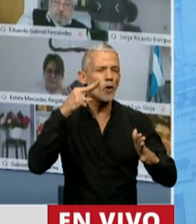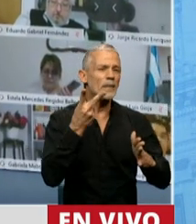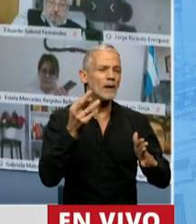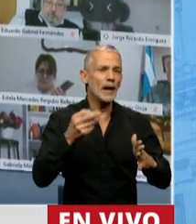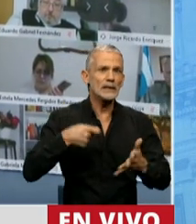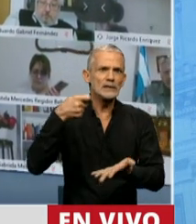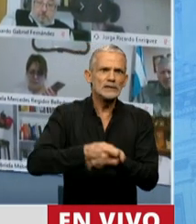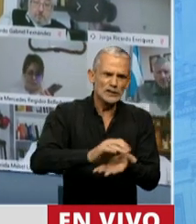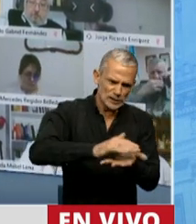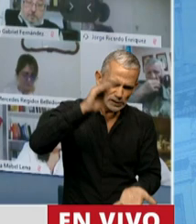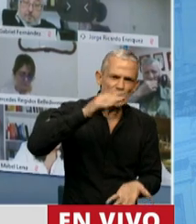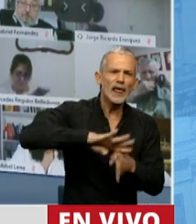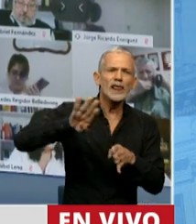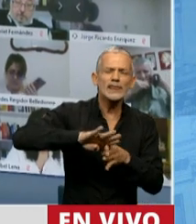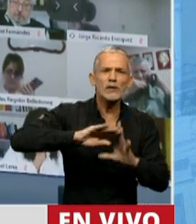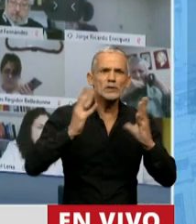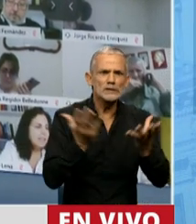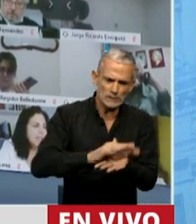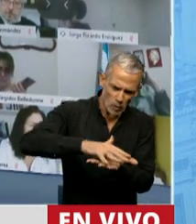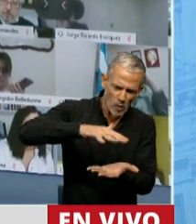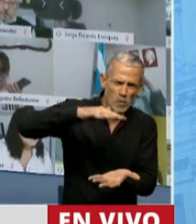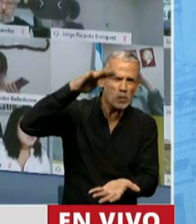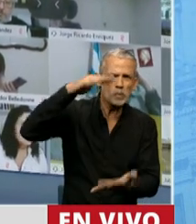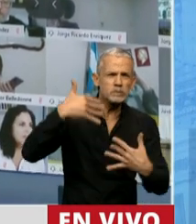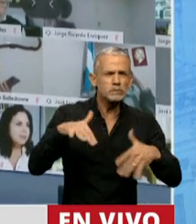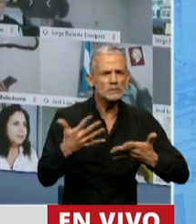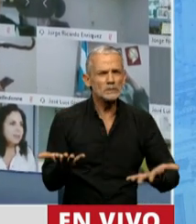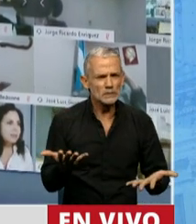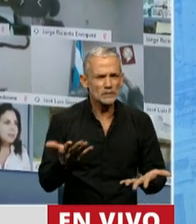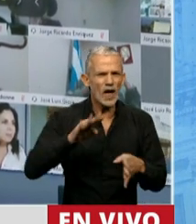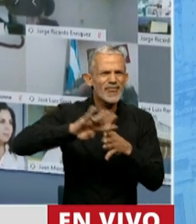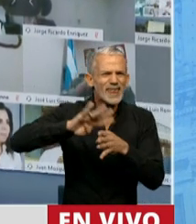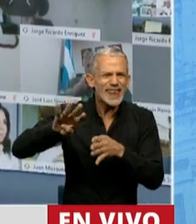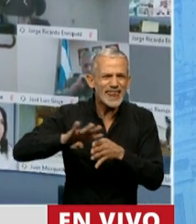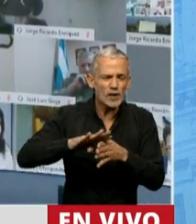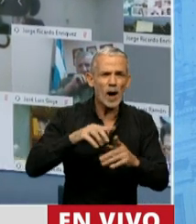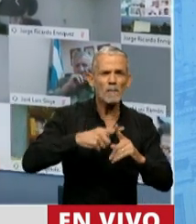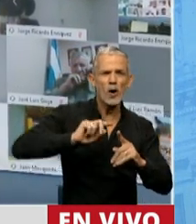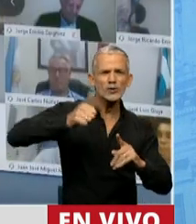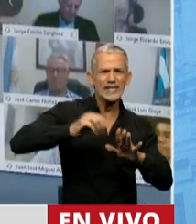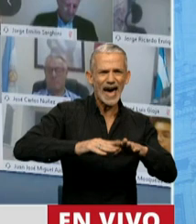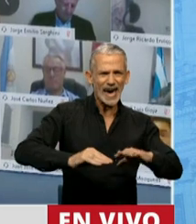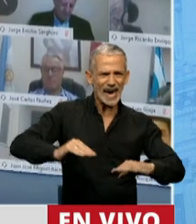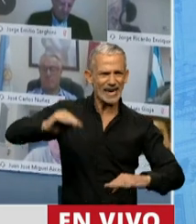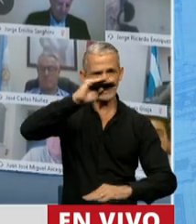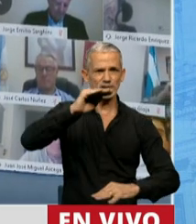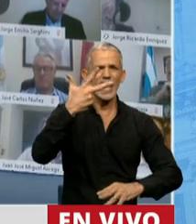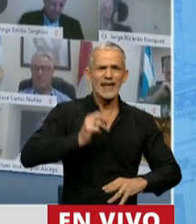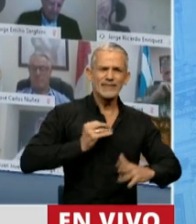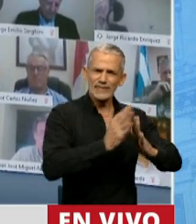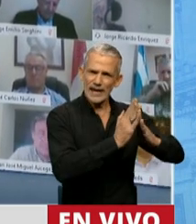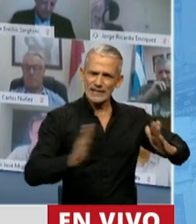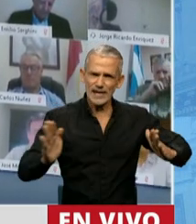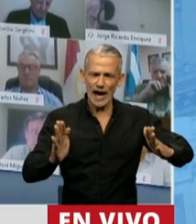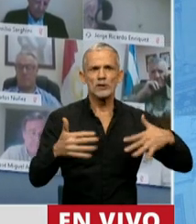obligaciones para pagar que se haya multiplicado su deuda pública por se por eso los últimos 3 años